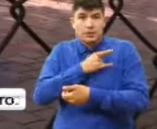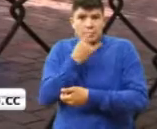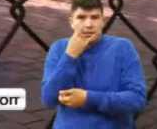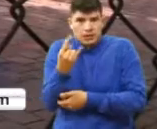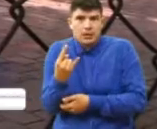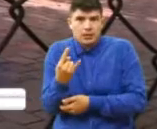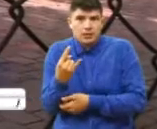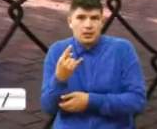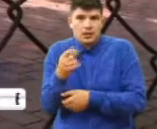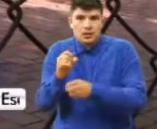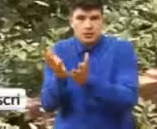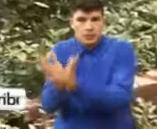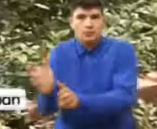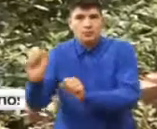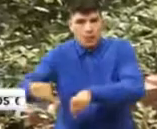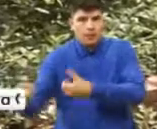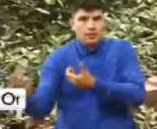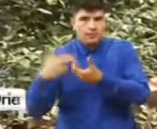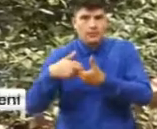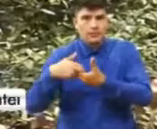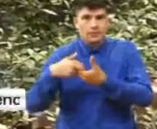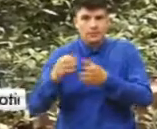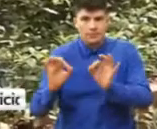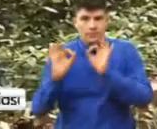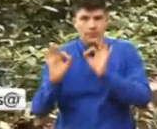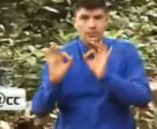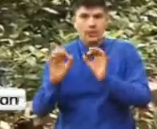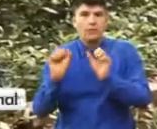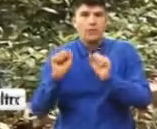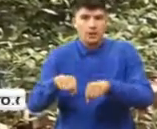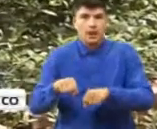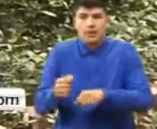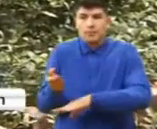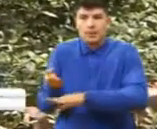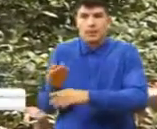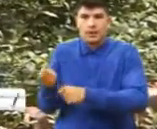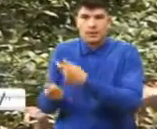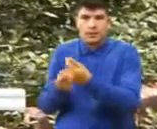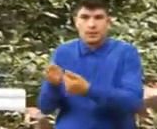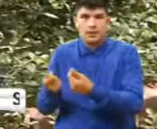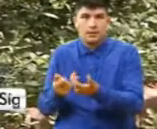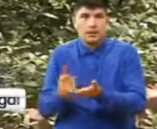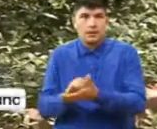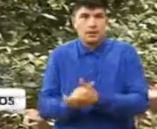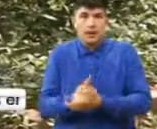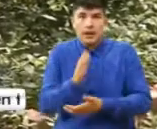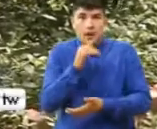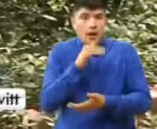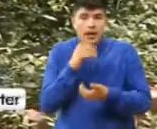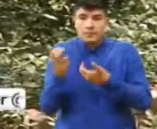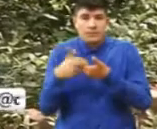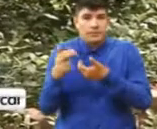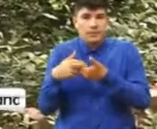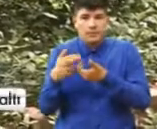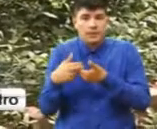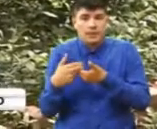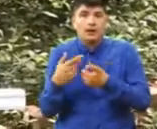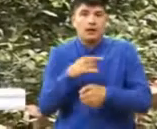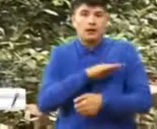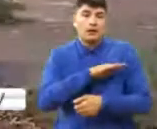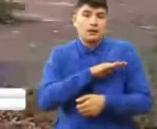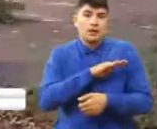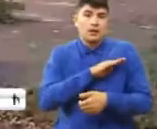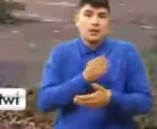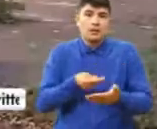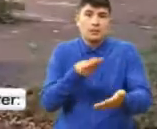cupos e hicieron efectivos para poder cobrar como no se llenaran los cupos el alcalde lo que